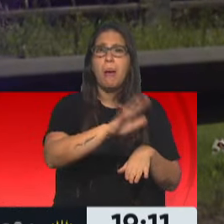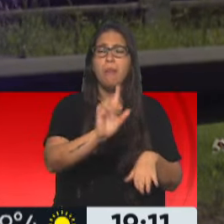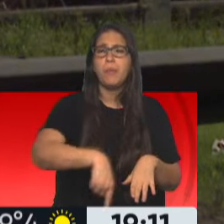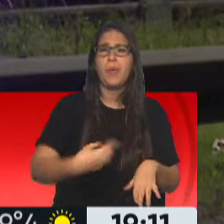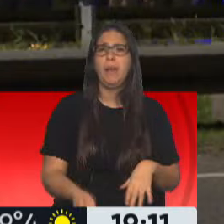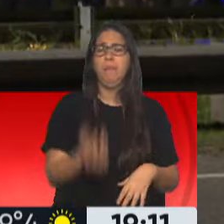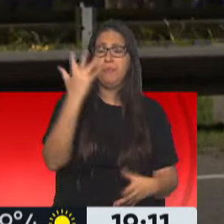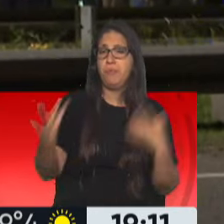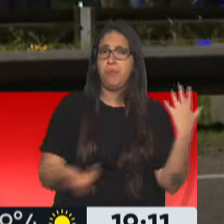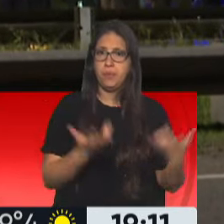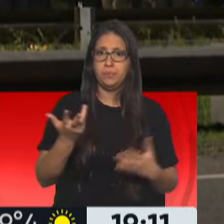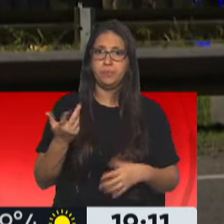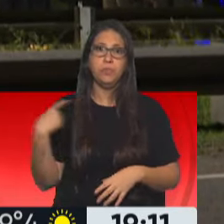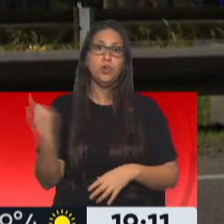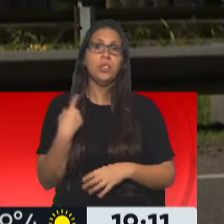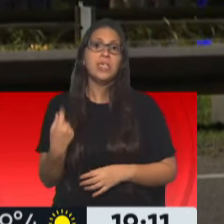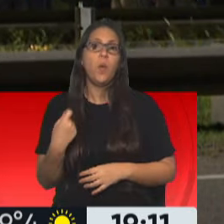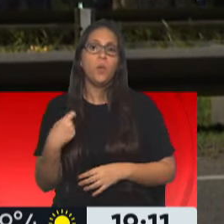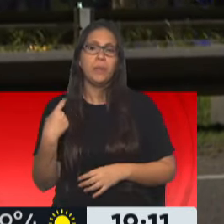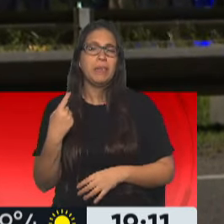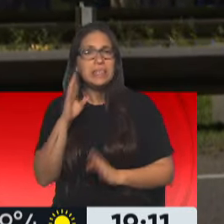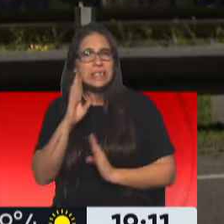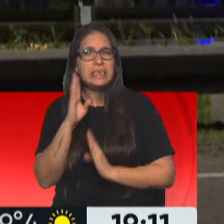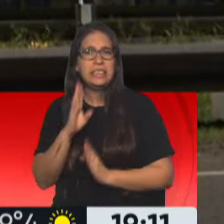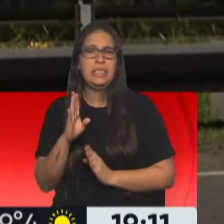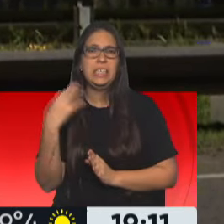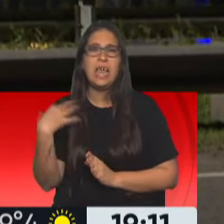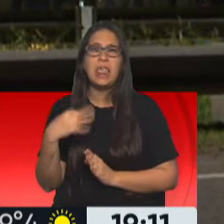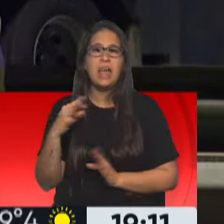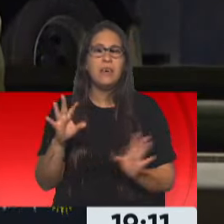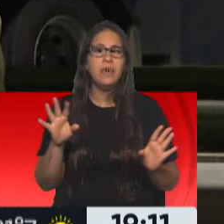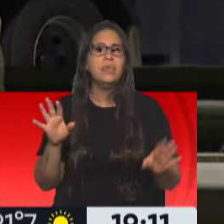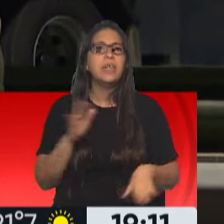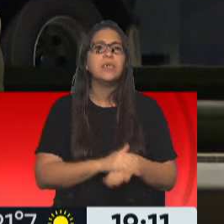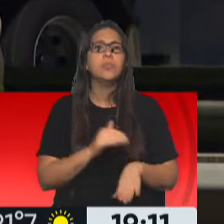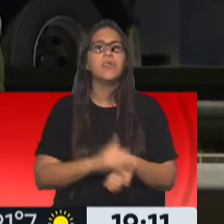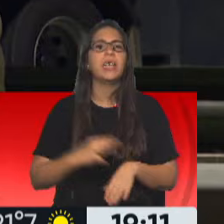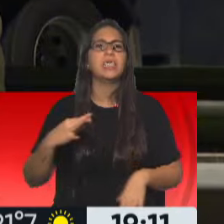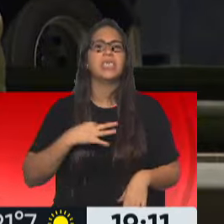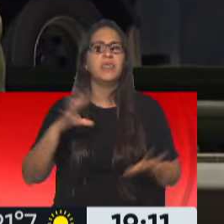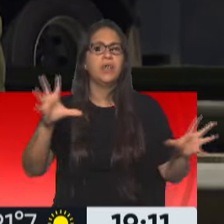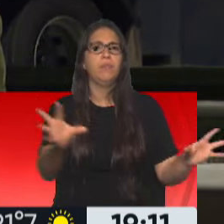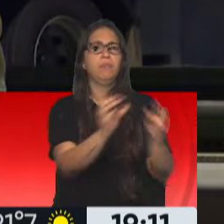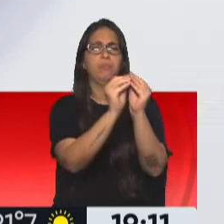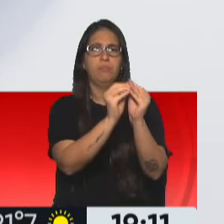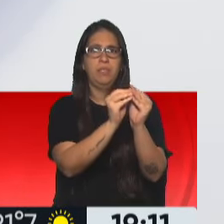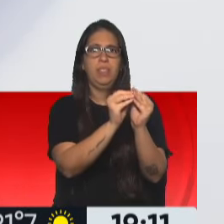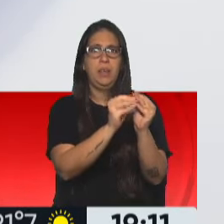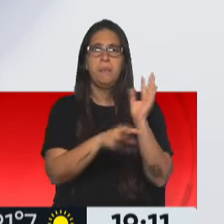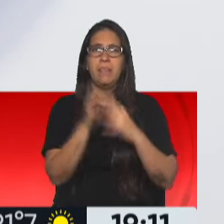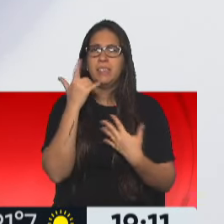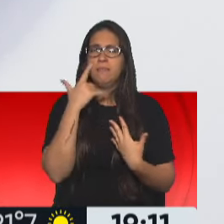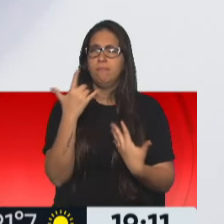lo que hacemos hincapié los productores seguros. La suma asegurada de responsabilidad civil. A veces los asegurados es más fácil que